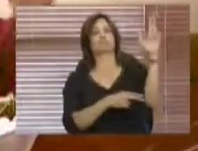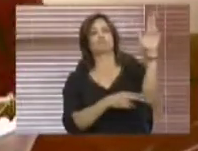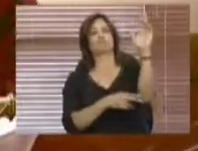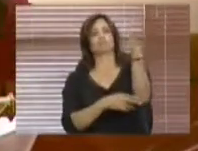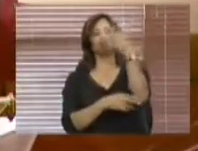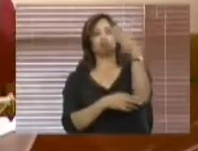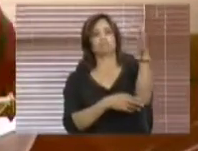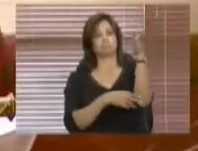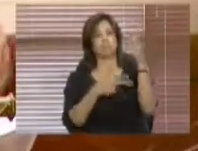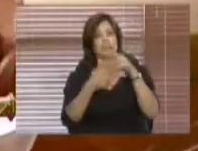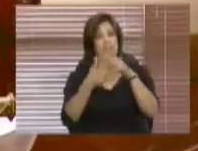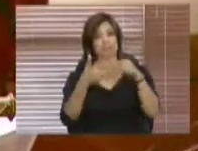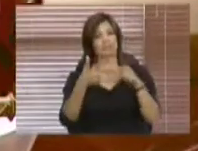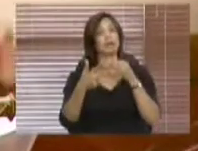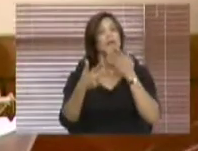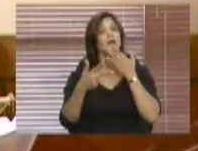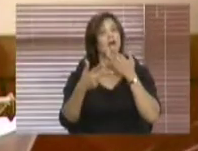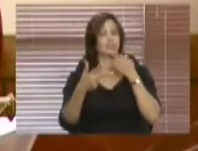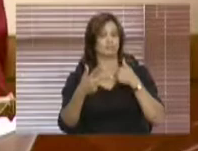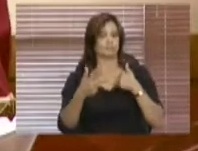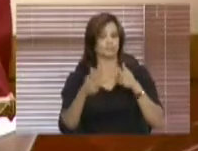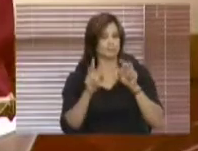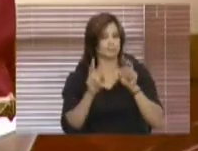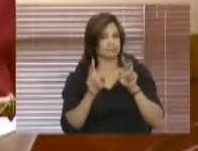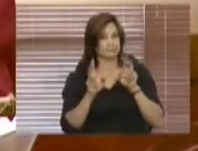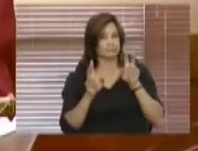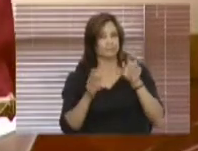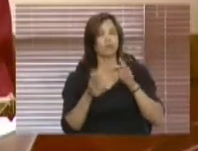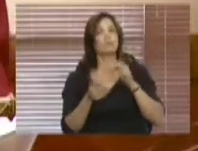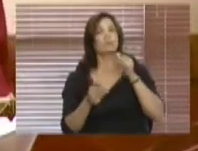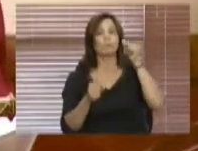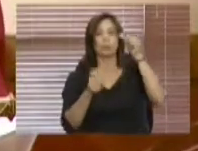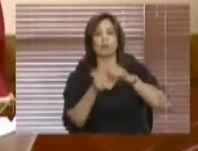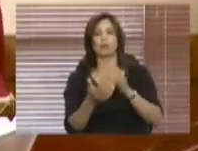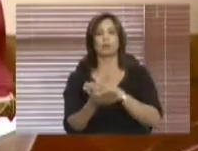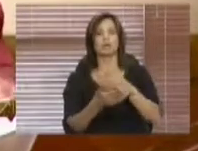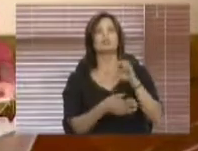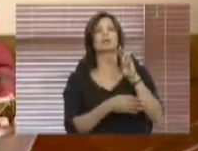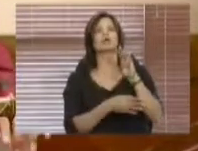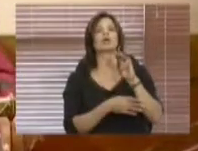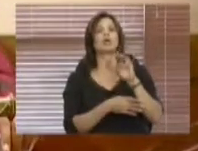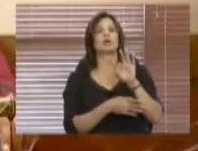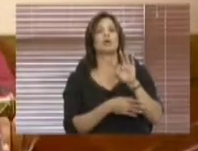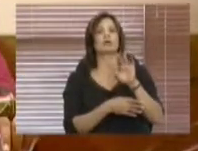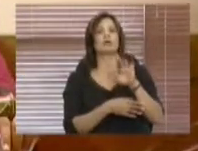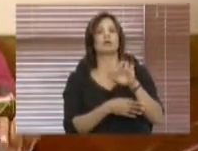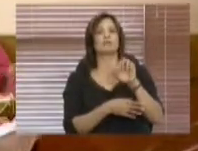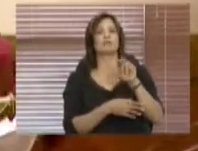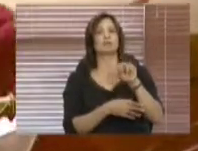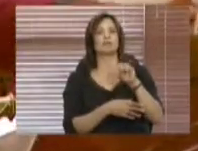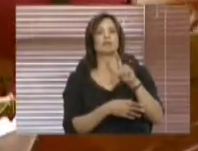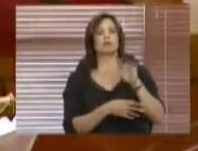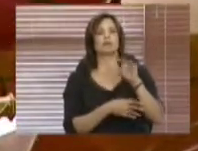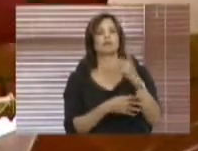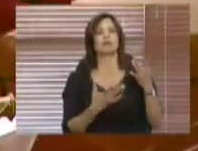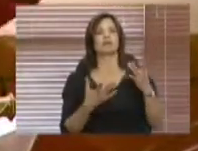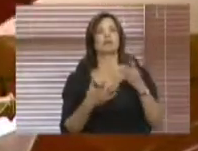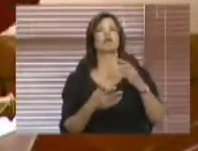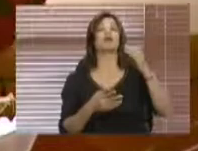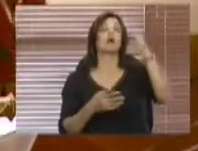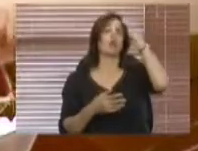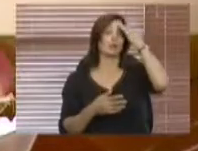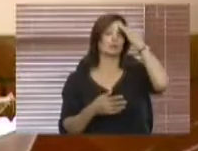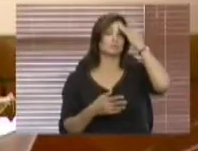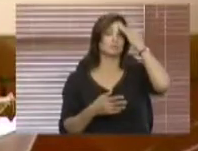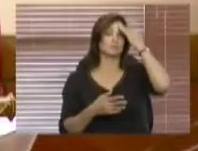Y aquí recuerdo una canción del mayimbe Fernando Villalona: que lo sepan los